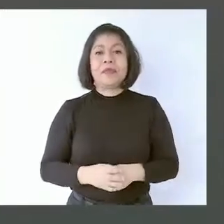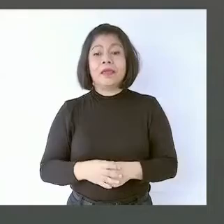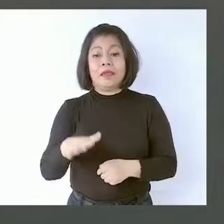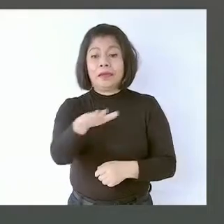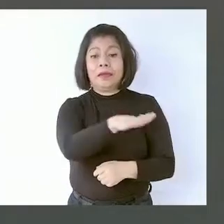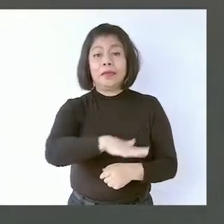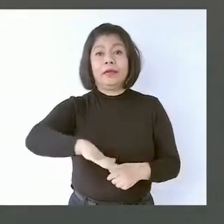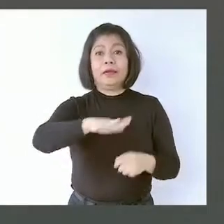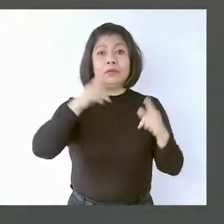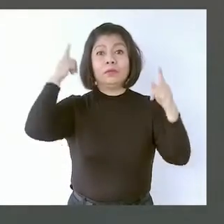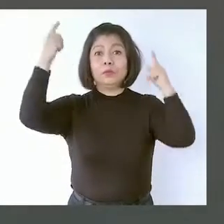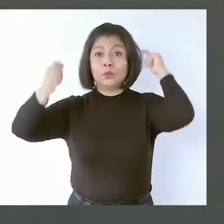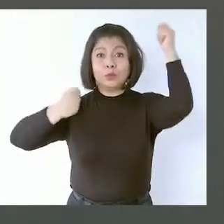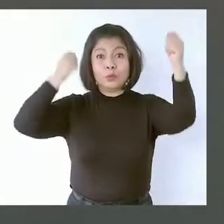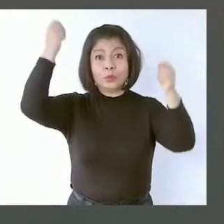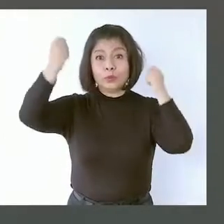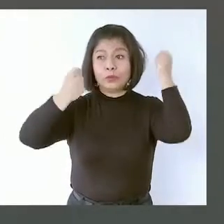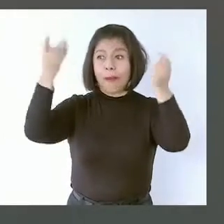turística.